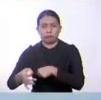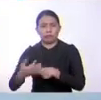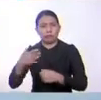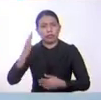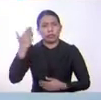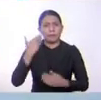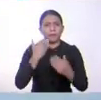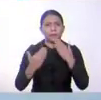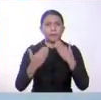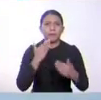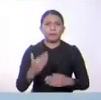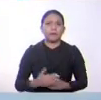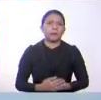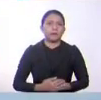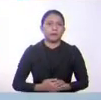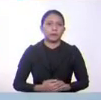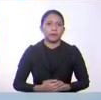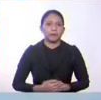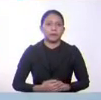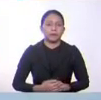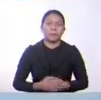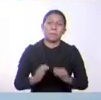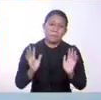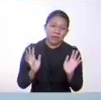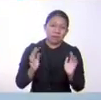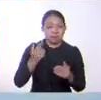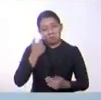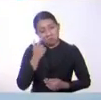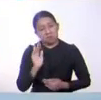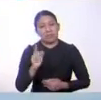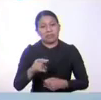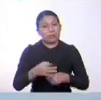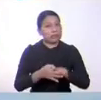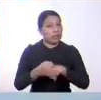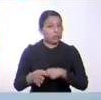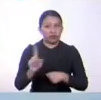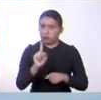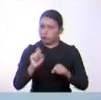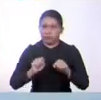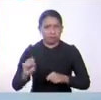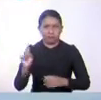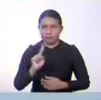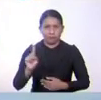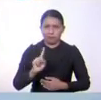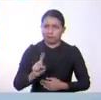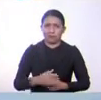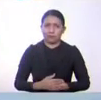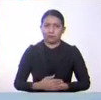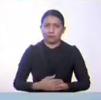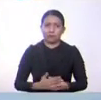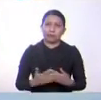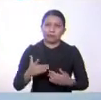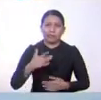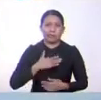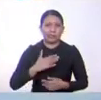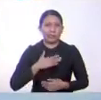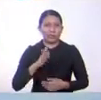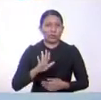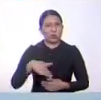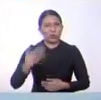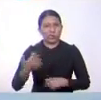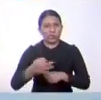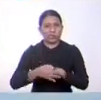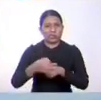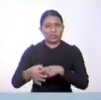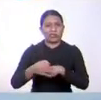explicando anteriormente. Pero digamos que estas células no van a morir, sino que quedan en otra célula que podría ser